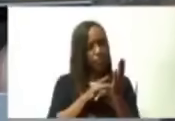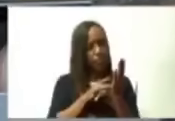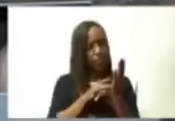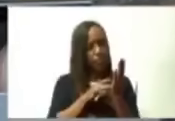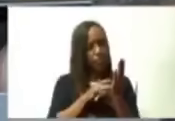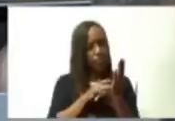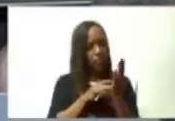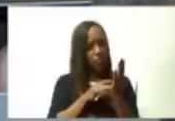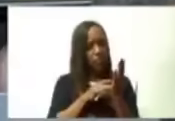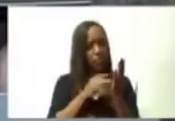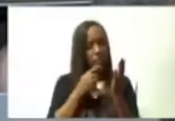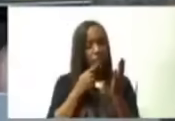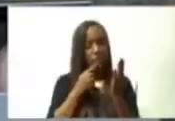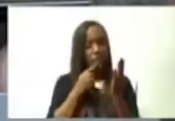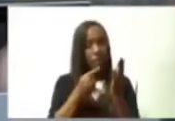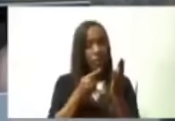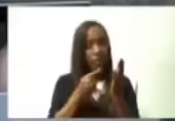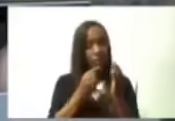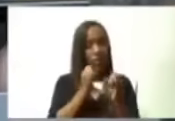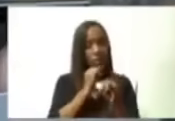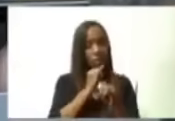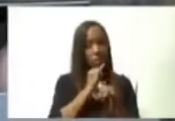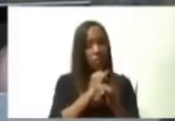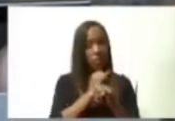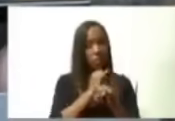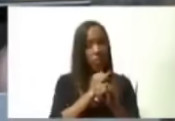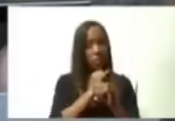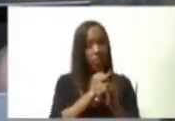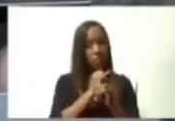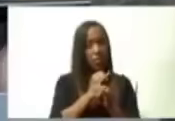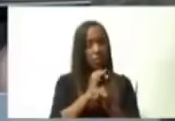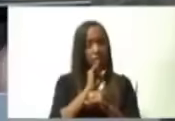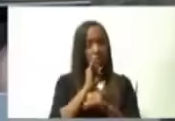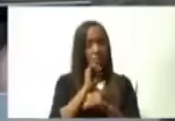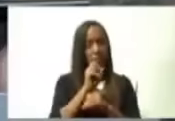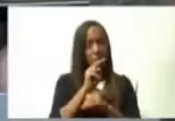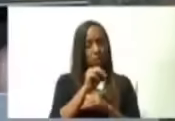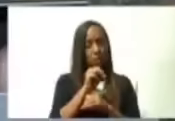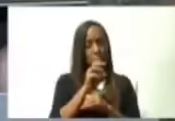el Instituto Nacional de Recursos Hidráulicos, el INDRI,